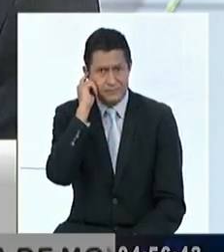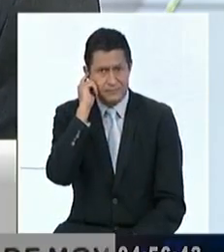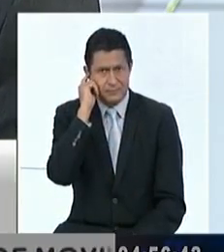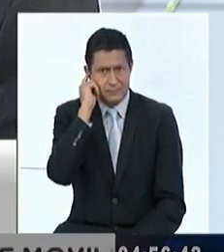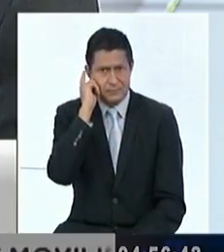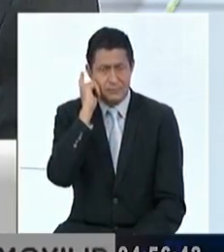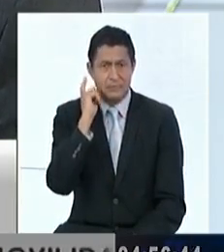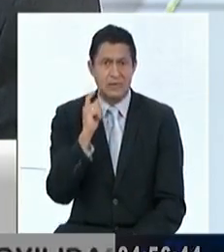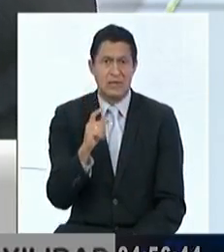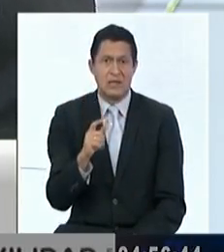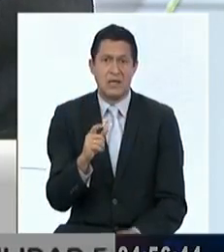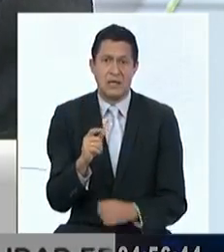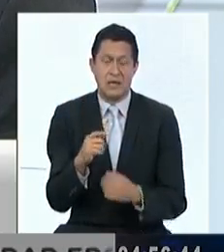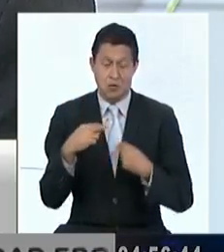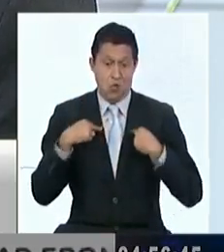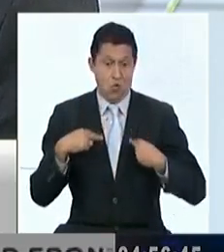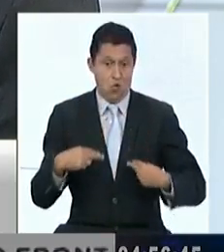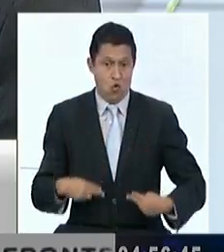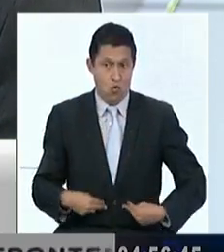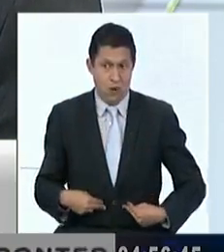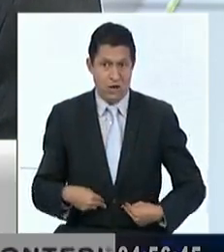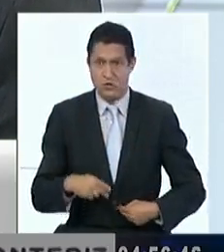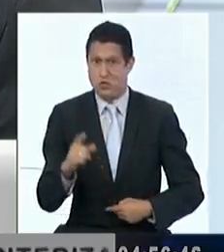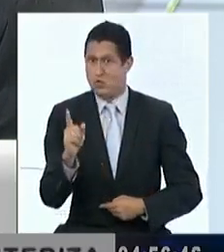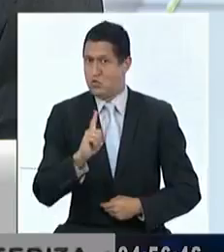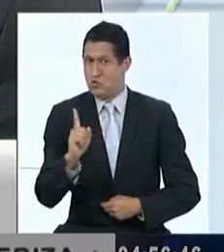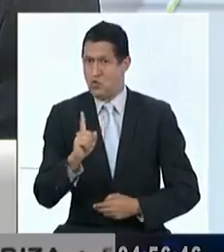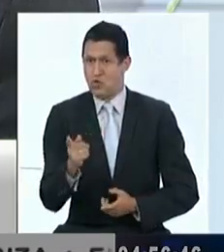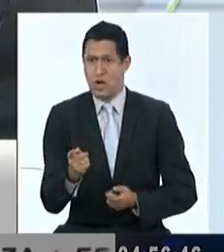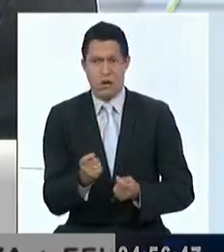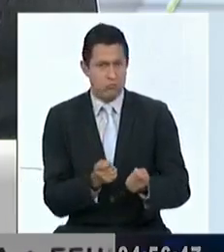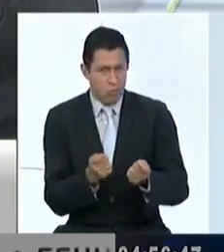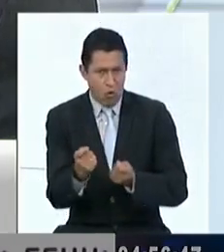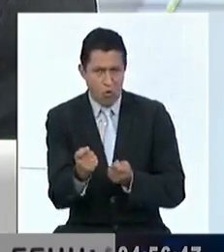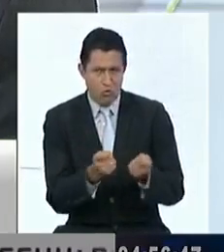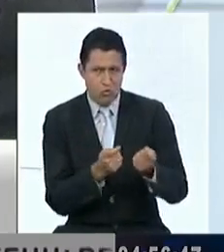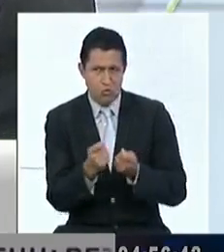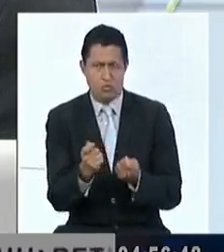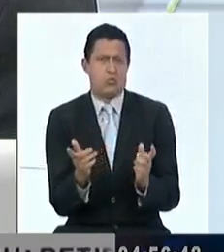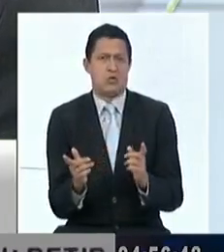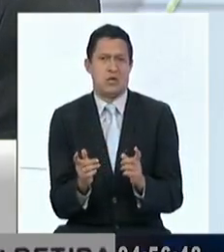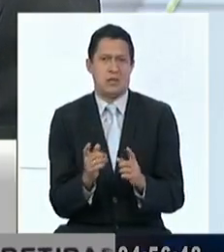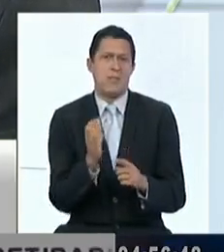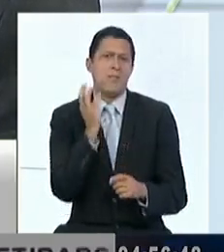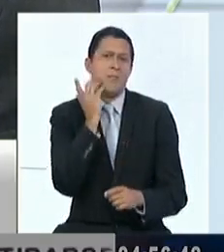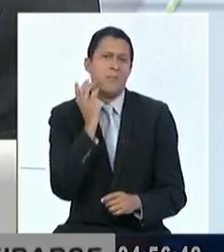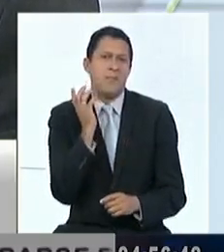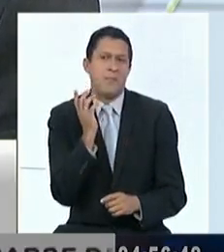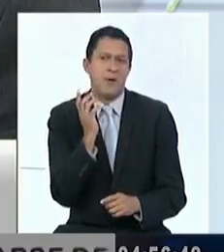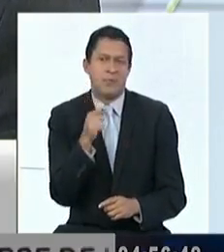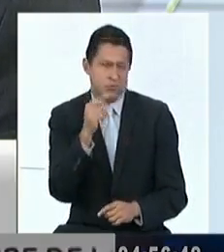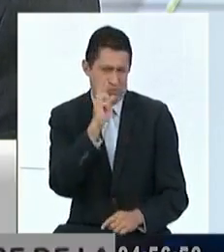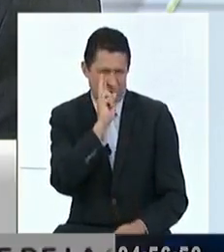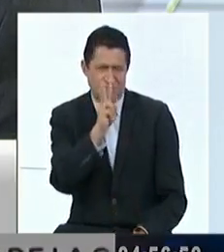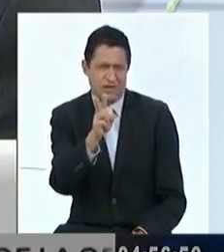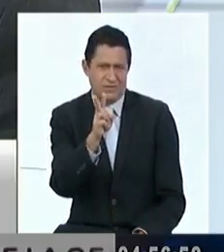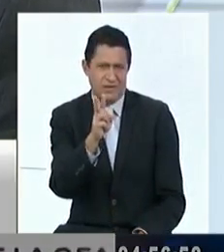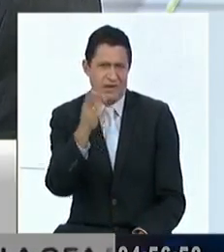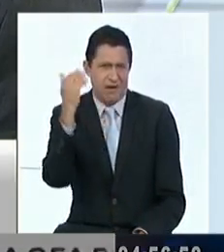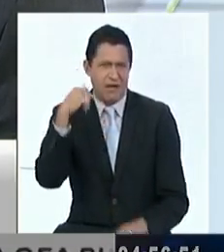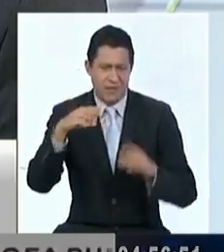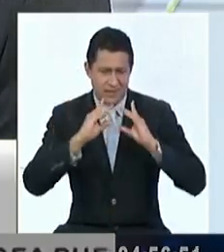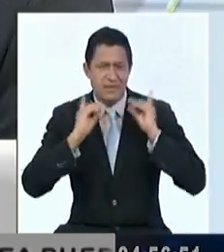el componente humano no se maneja como si fuese un recurso y por ende no sé si has escuchado que los